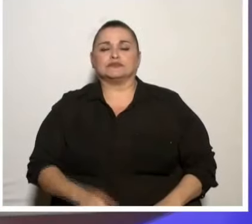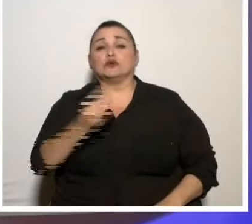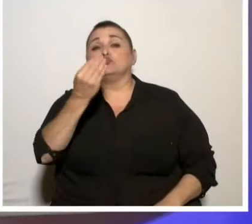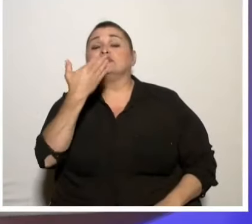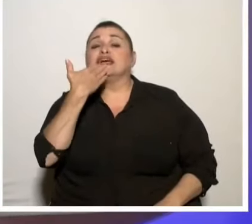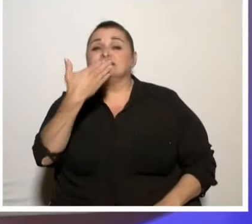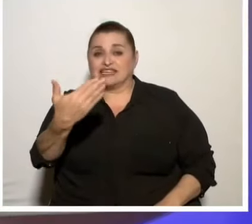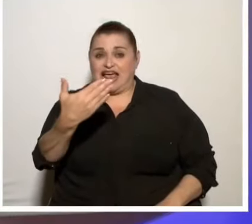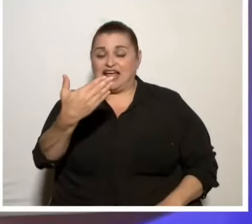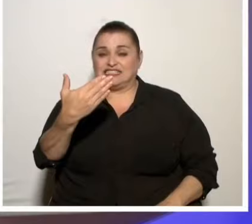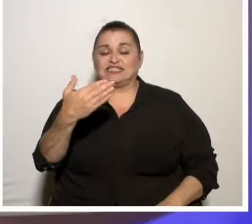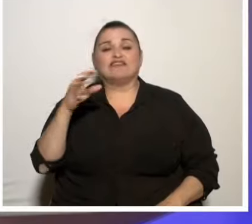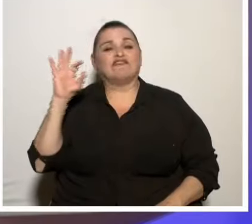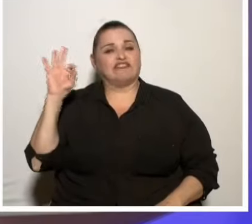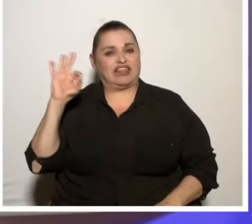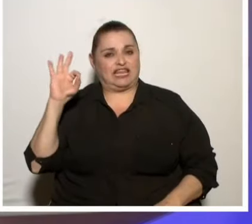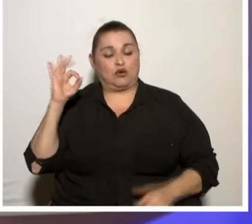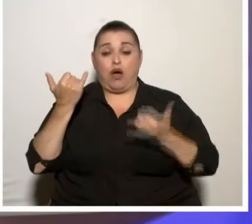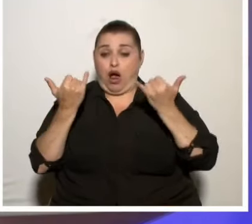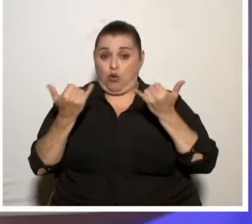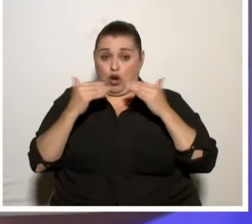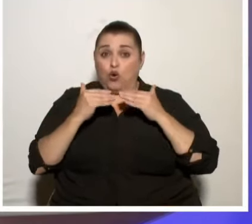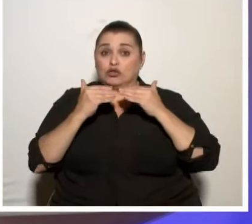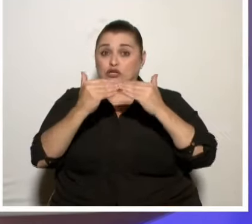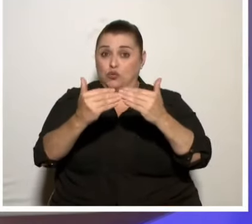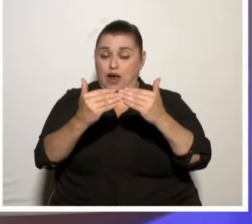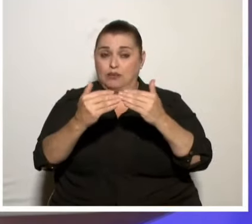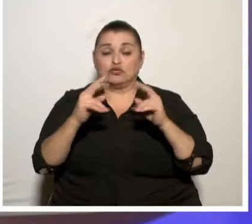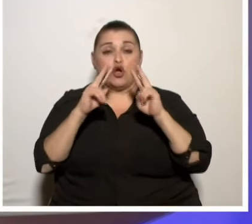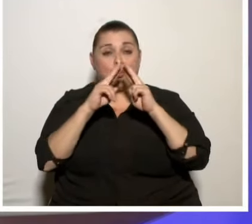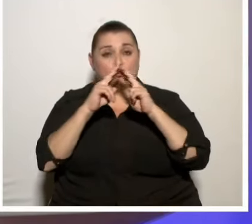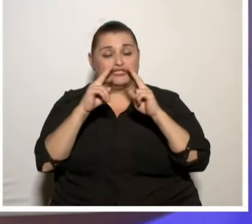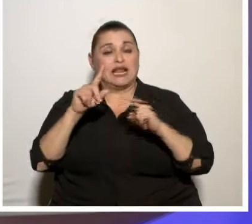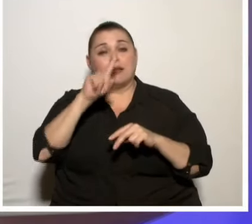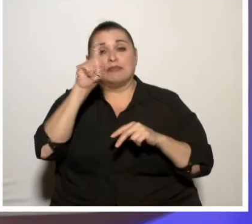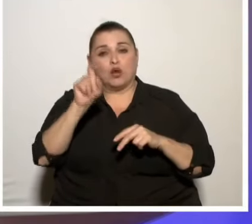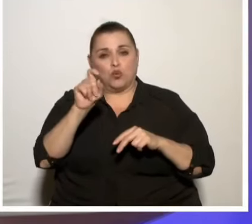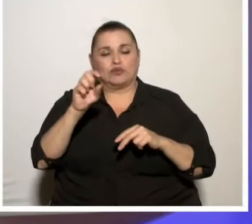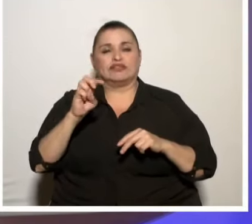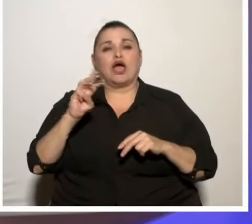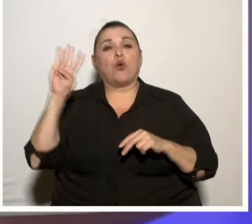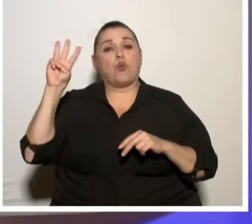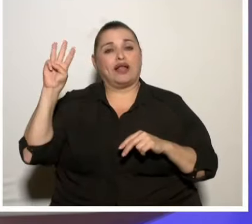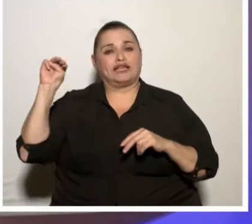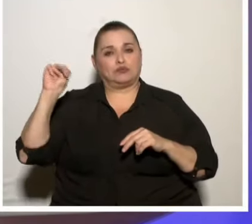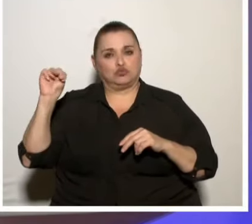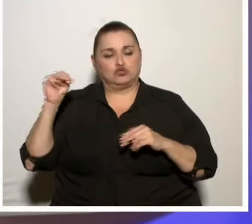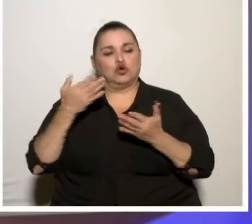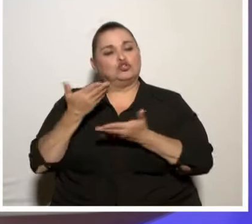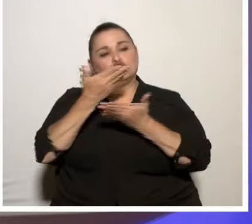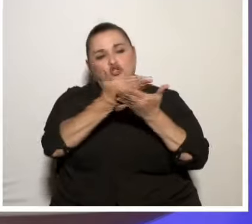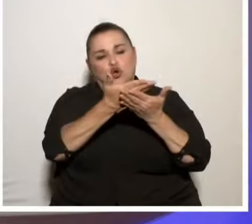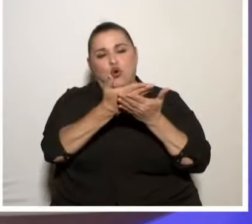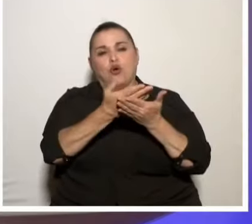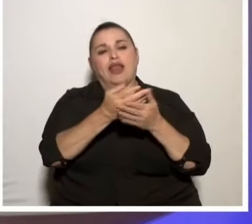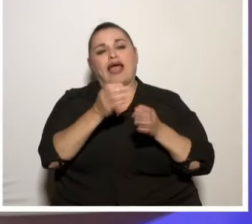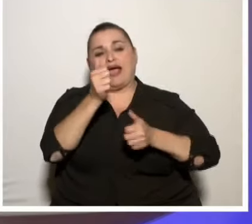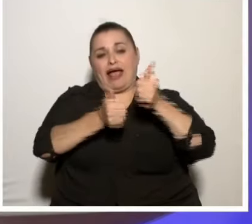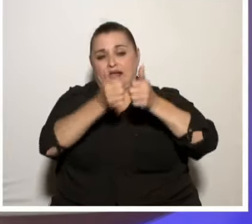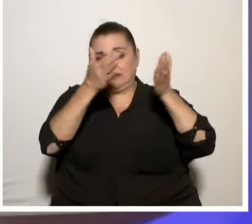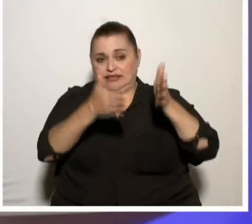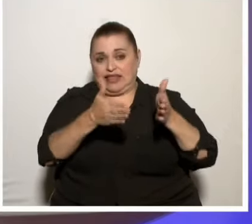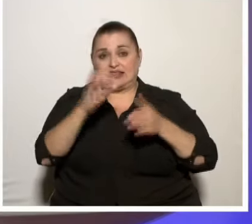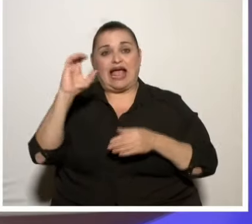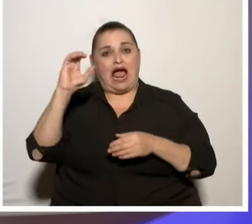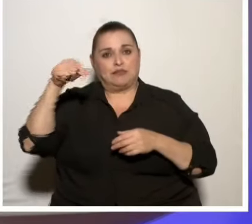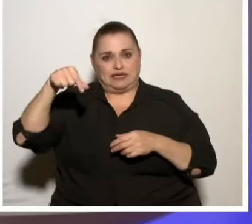Muchísimas gracias, don Federico. Y ahora procedemos a conocer la pregunta que don Walter Muñoz le envió a la candidata Carmen Quesada, y